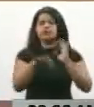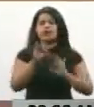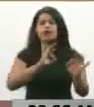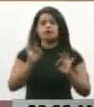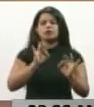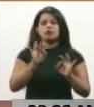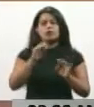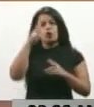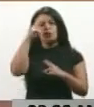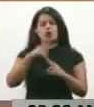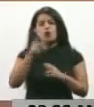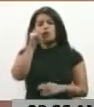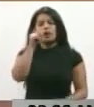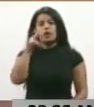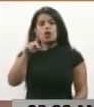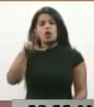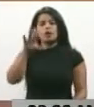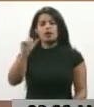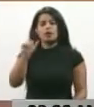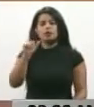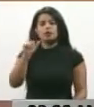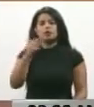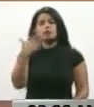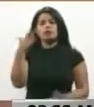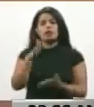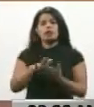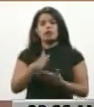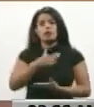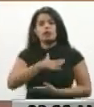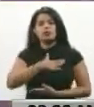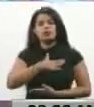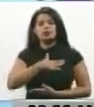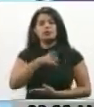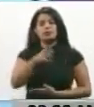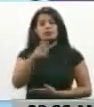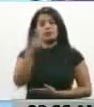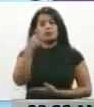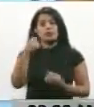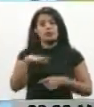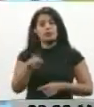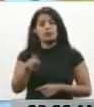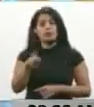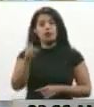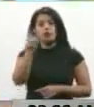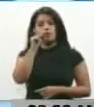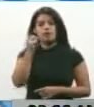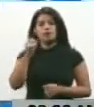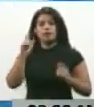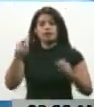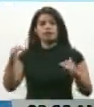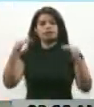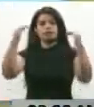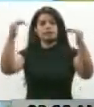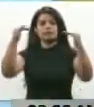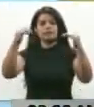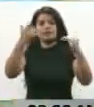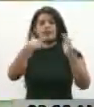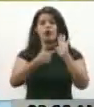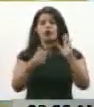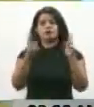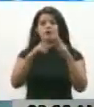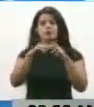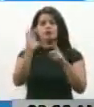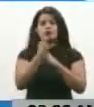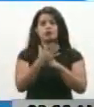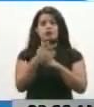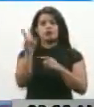en honor a Federico García Lorca. Lorca, muerto de amor, ustedes no se lo pueden prender. Además que vamos a dejar en alto también el conocimiento de la cultura